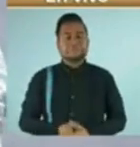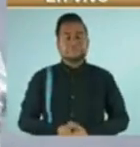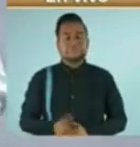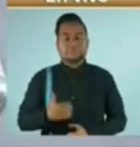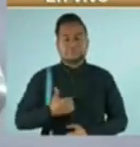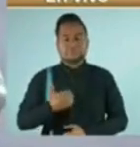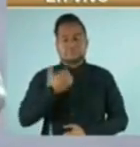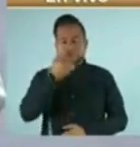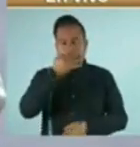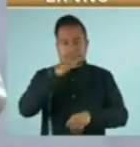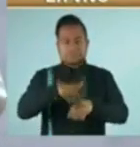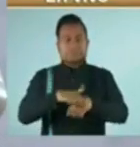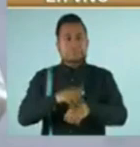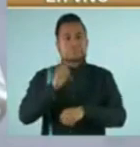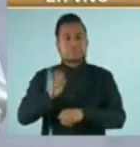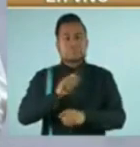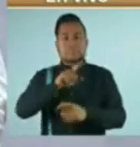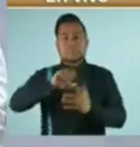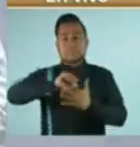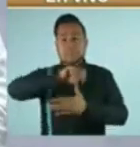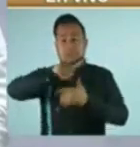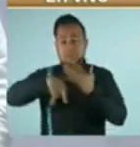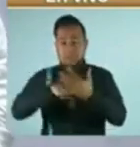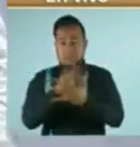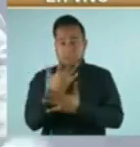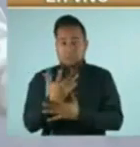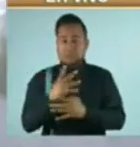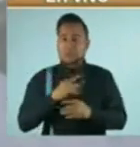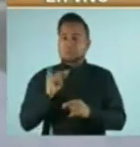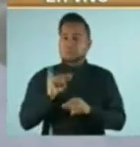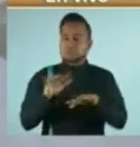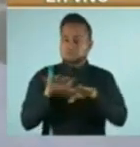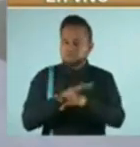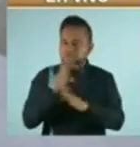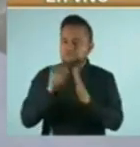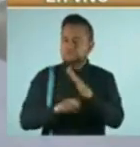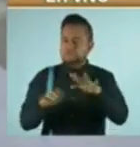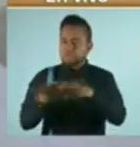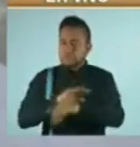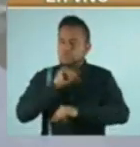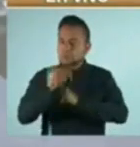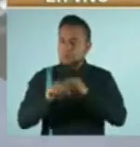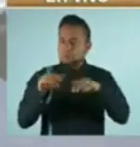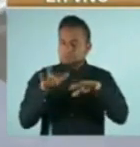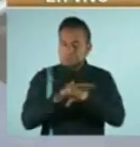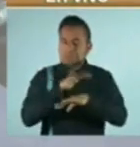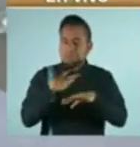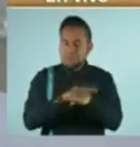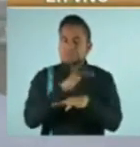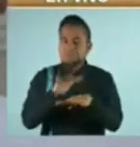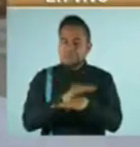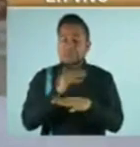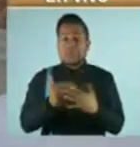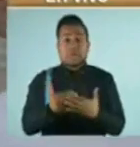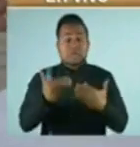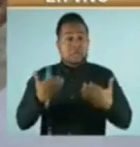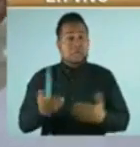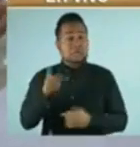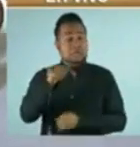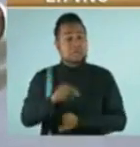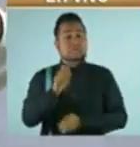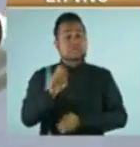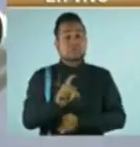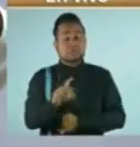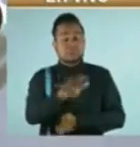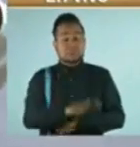Quiero destacar que San José ha estado cambiando al paso del tiempo, al paso de los días, y hoy